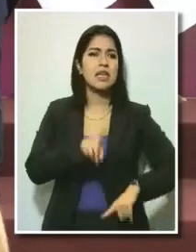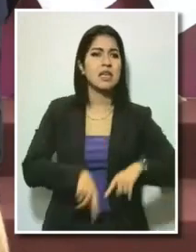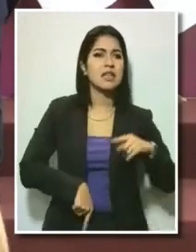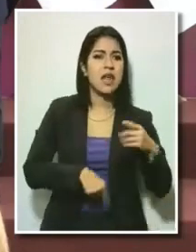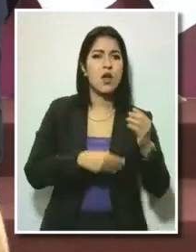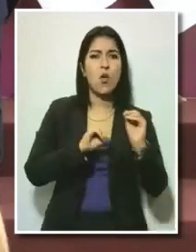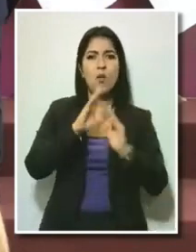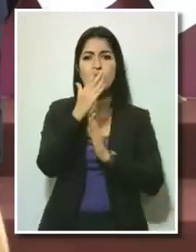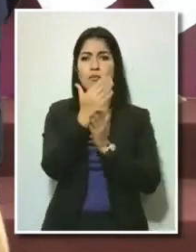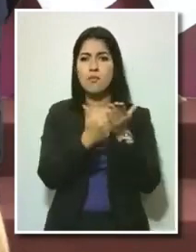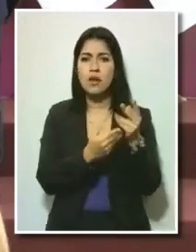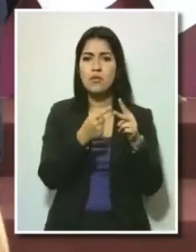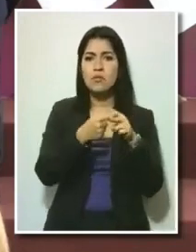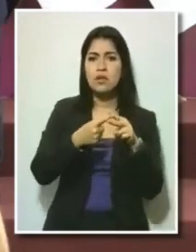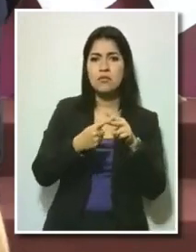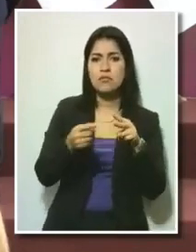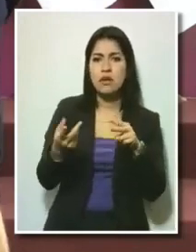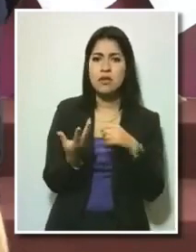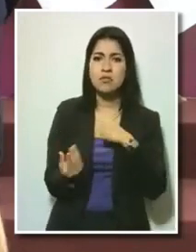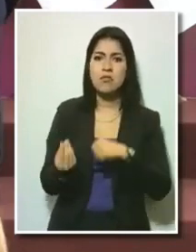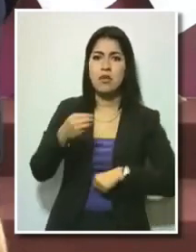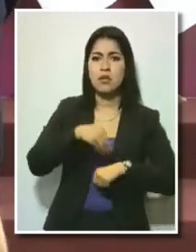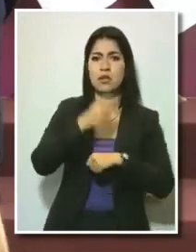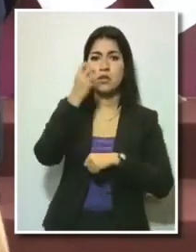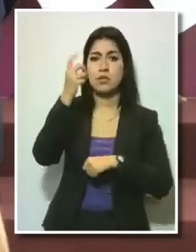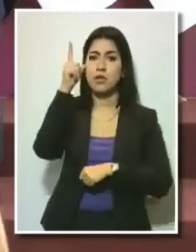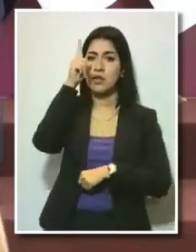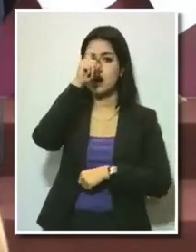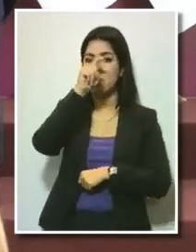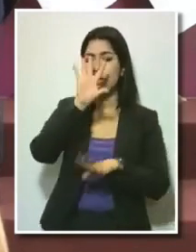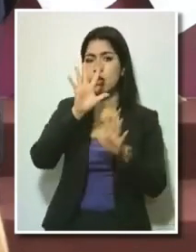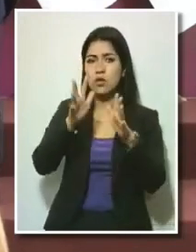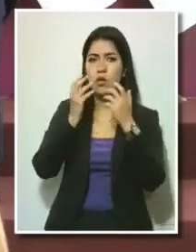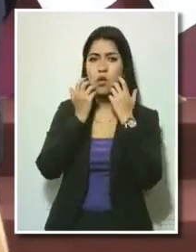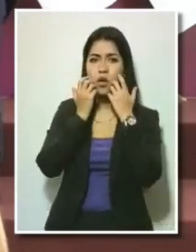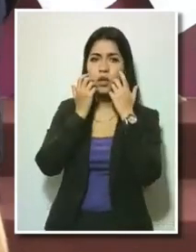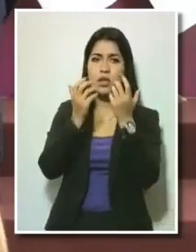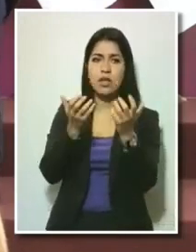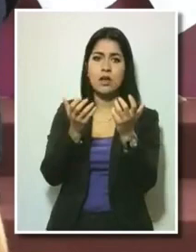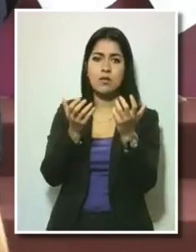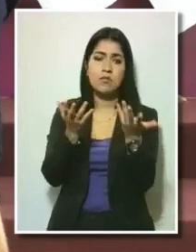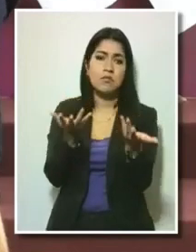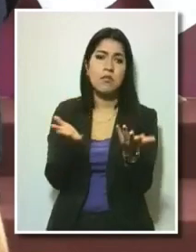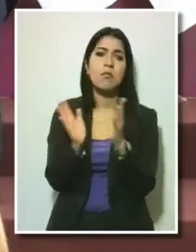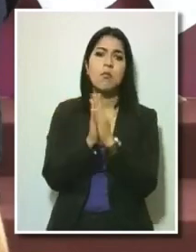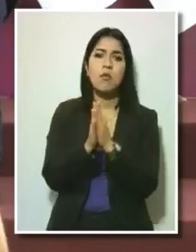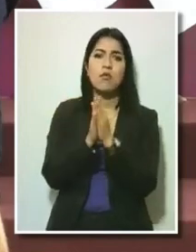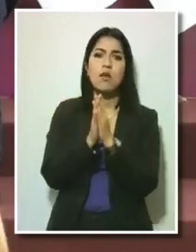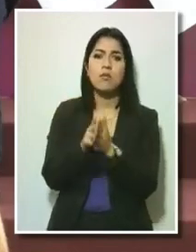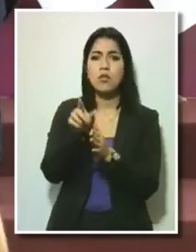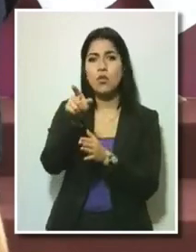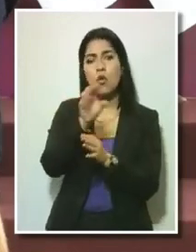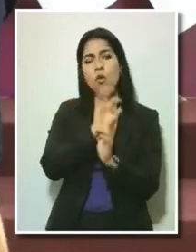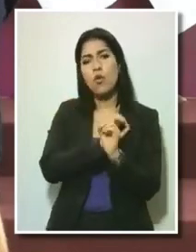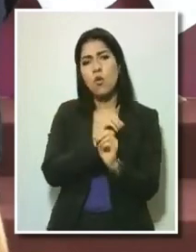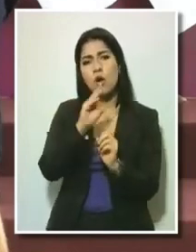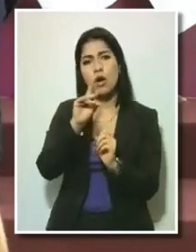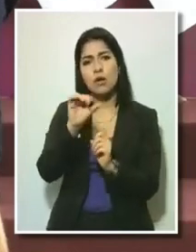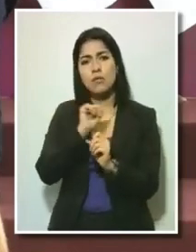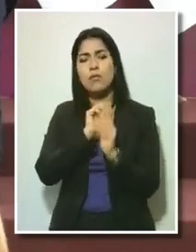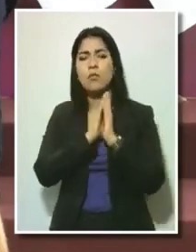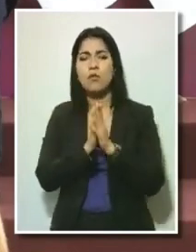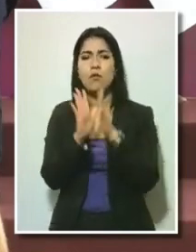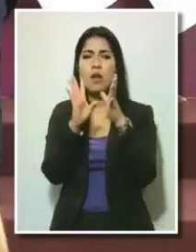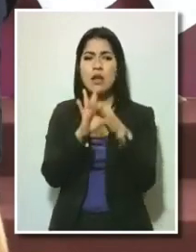o disminuir la enseñanza de las matemáticas puede ser algo muy complejo. Me gustaría que extendiera un poco, o usted, maestra Carmen, extendiera un